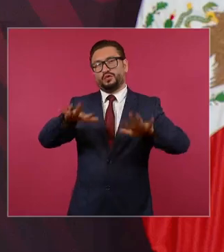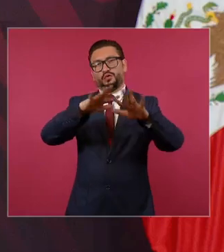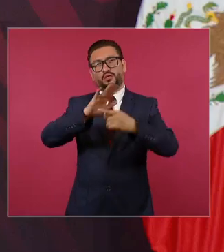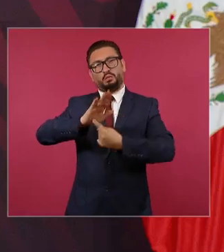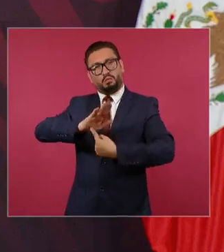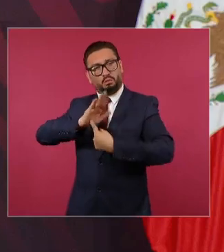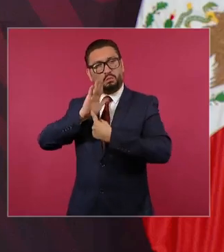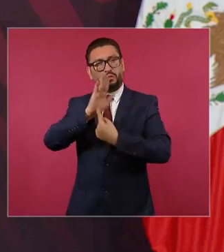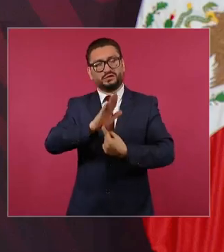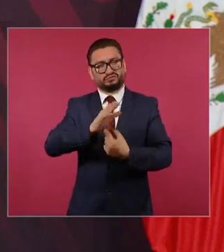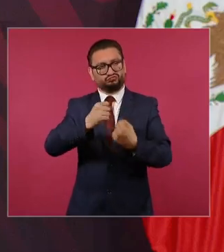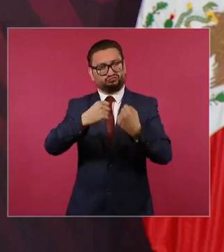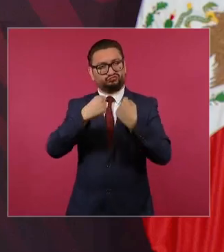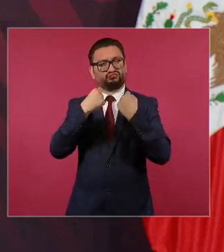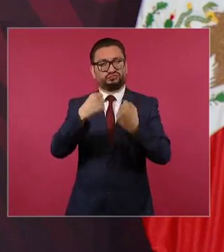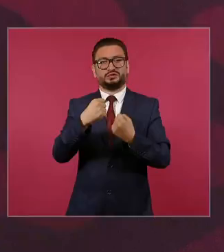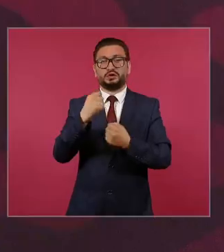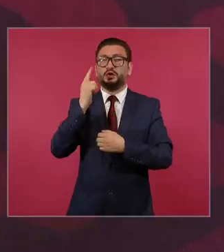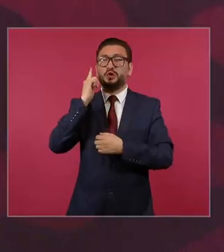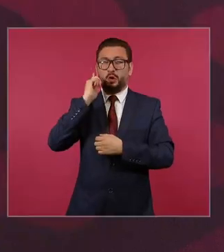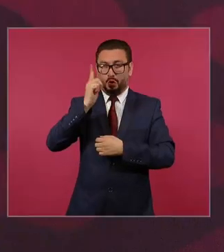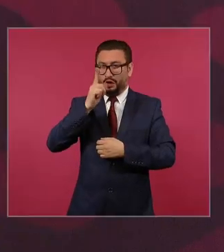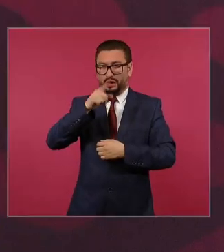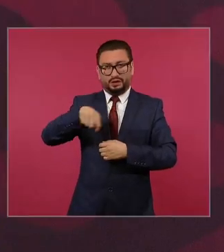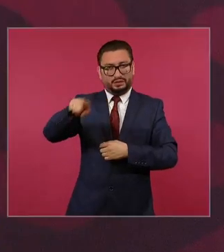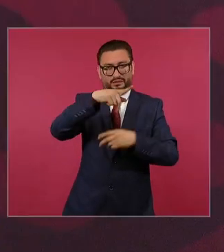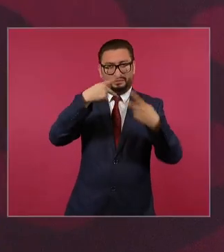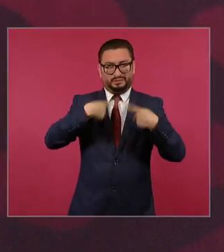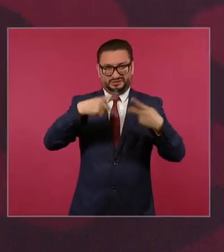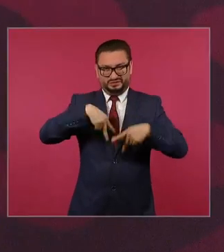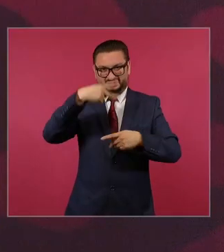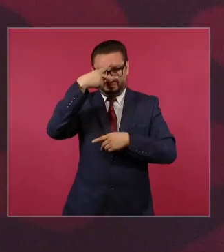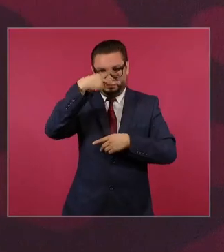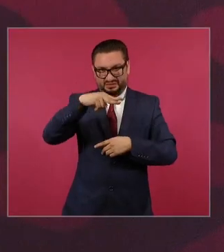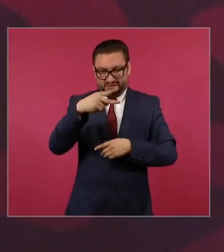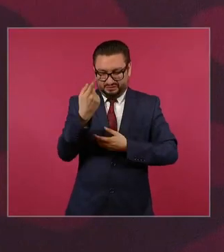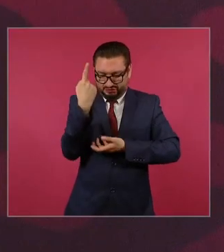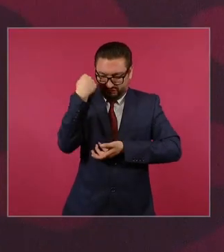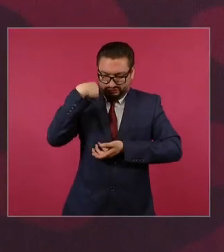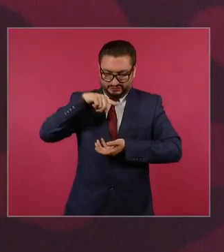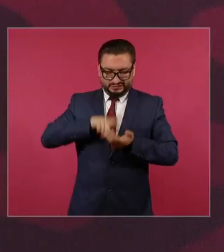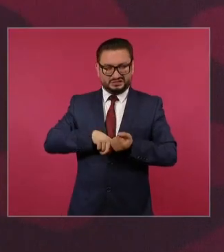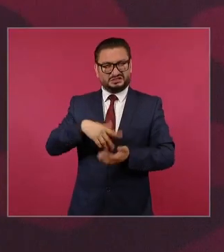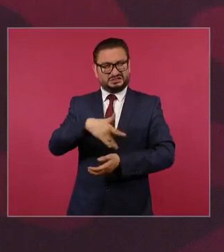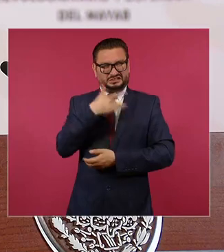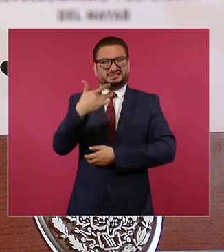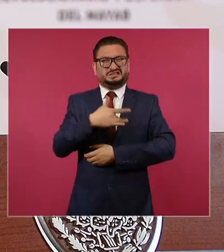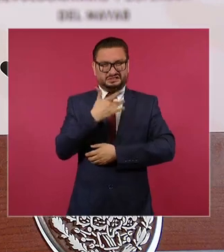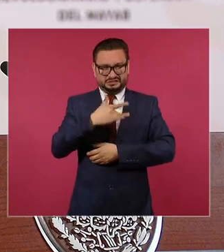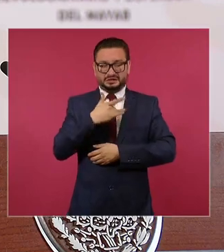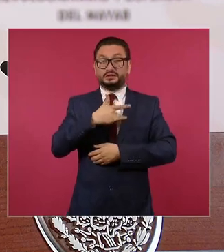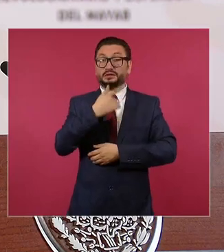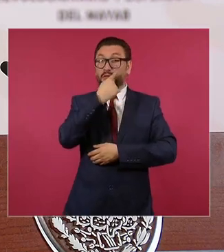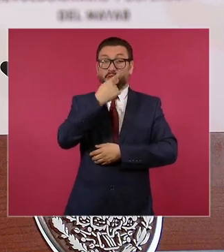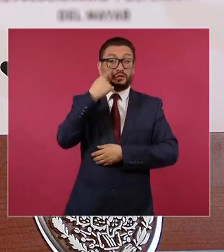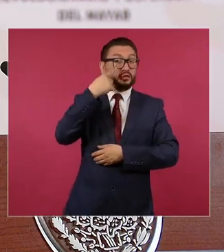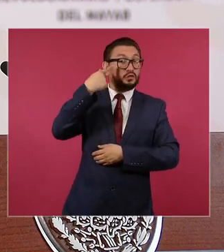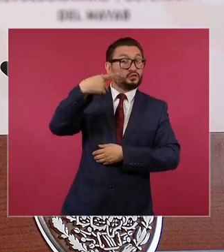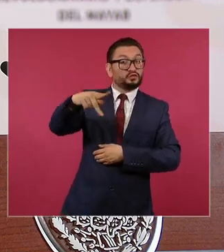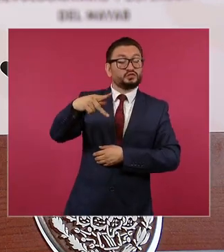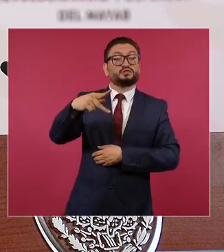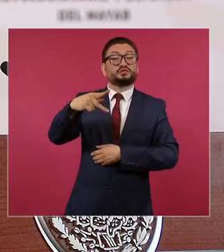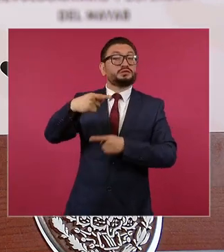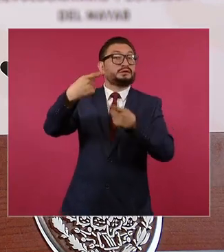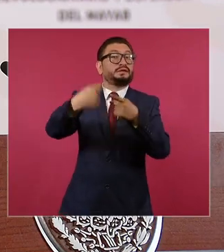y ojalá lo internalicen, de que la democracia, el pueblo